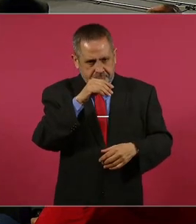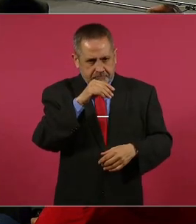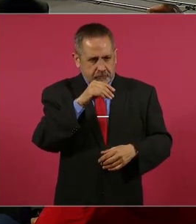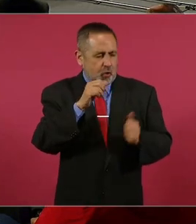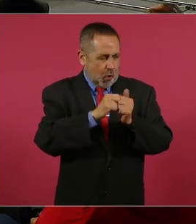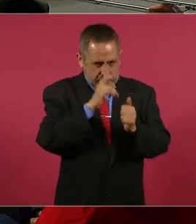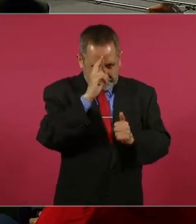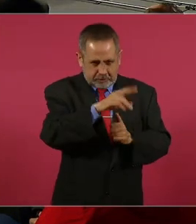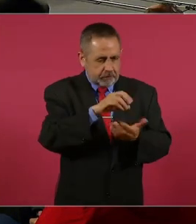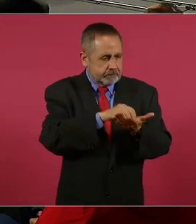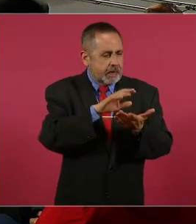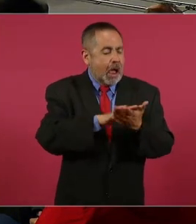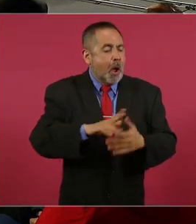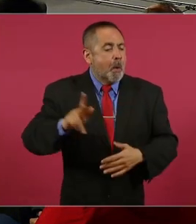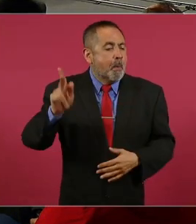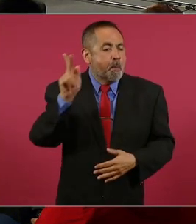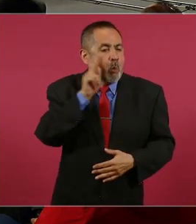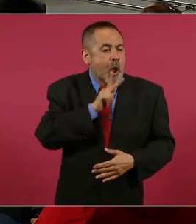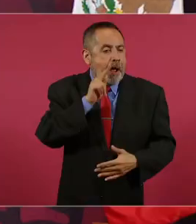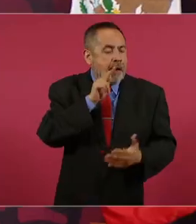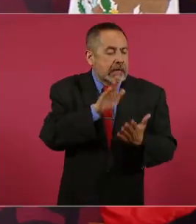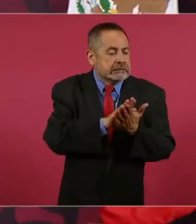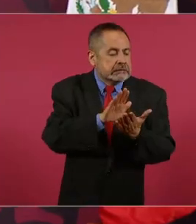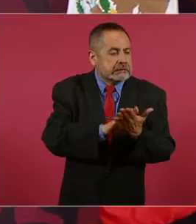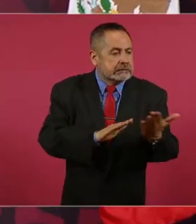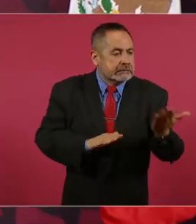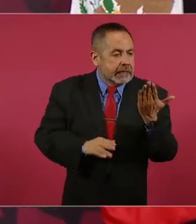respetuosamente a que pruebes lo que estás diciendo.